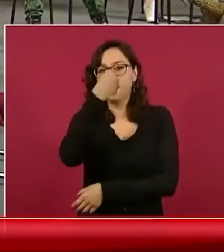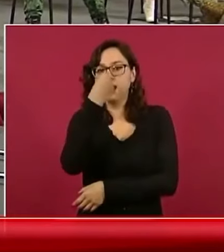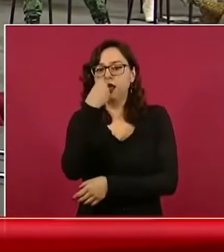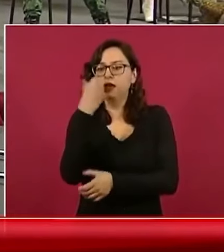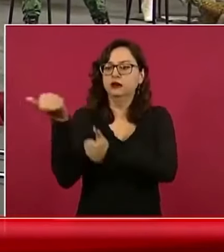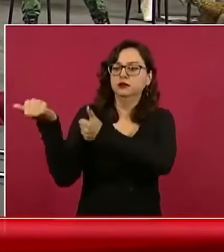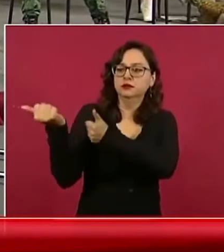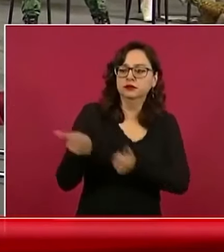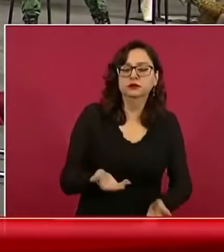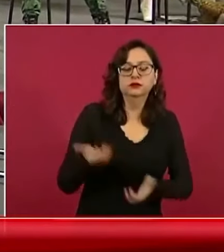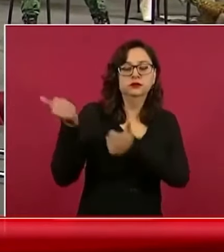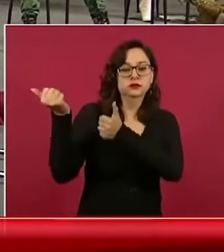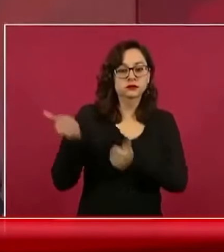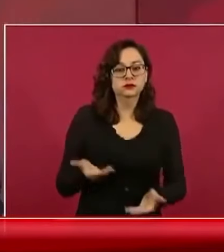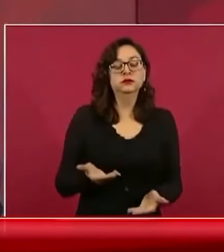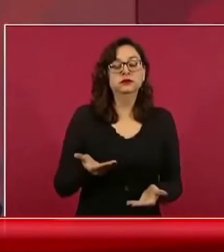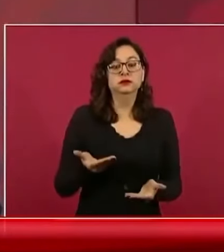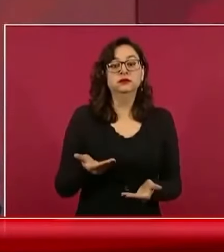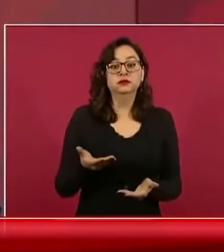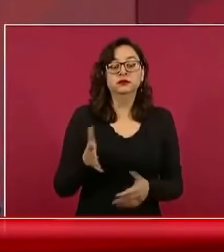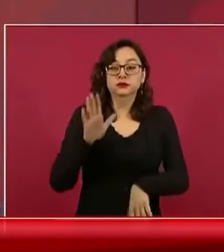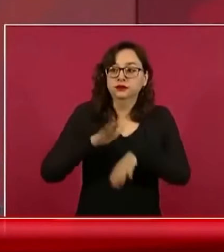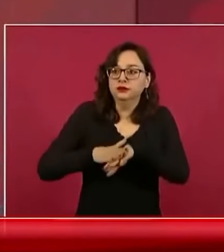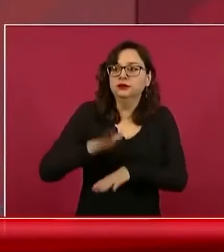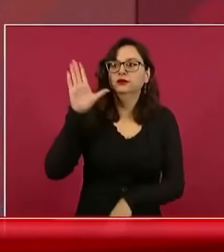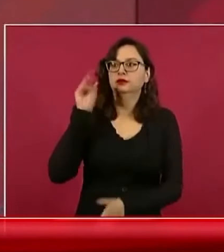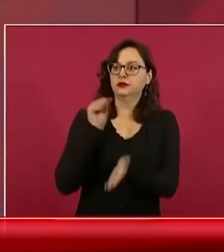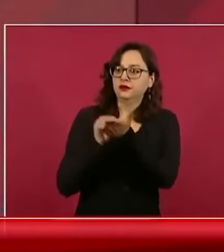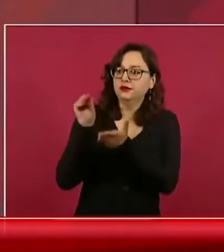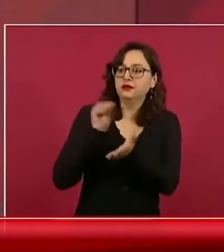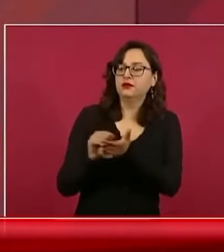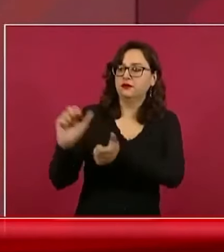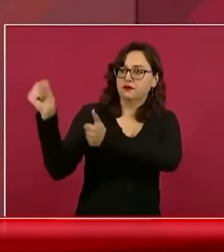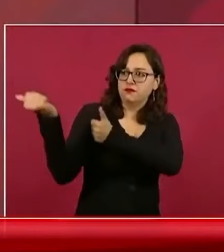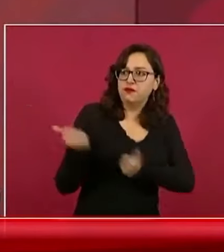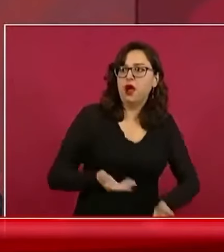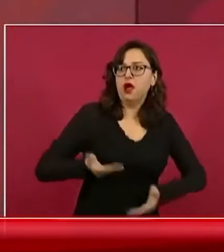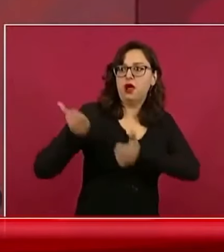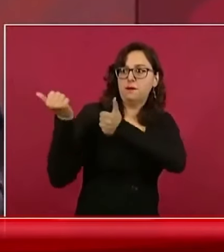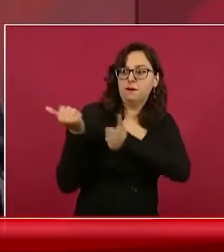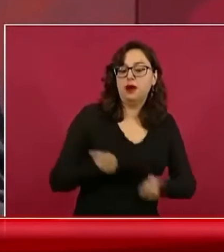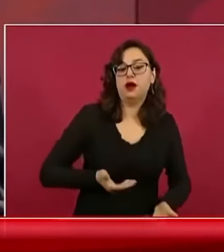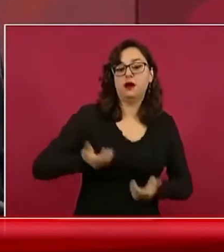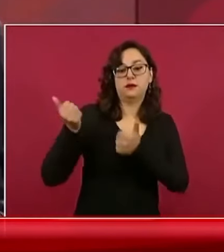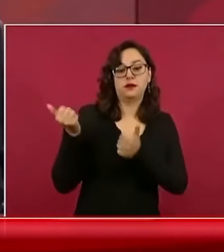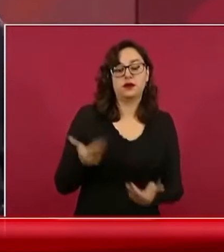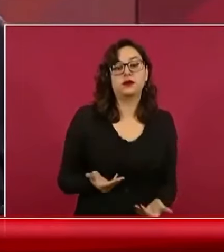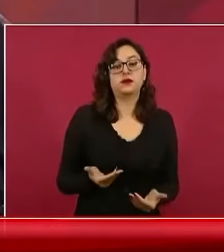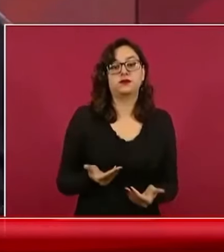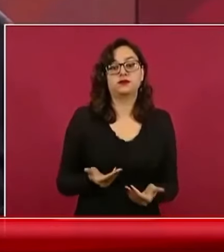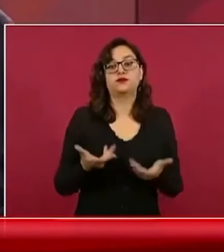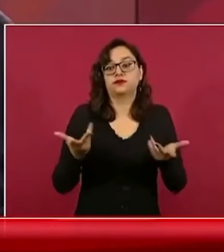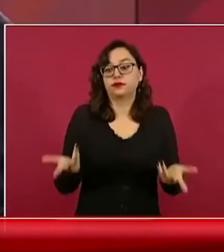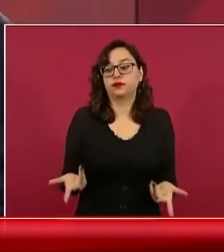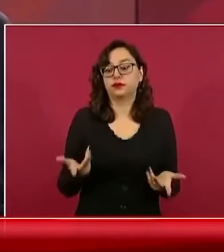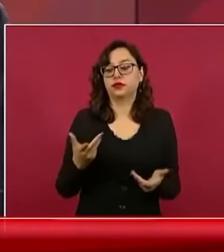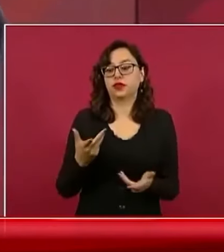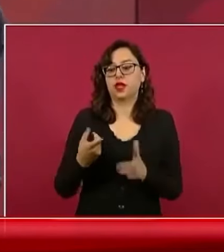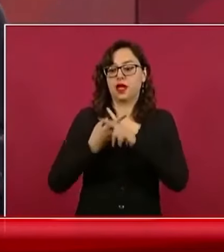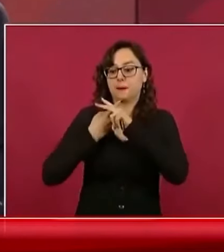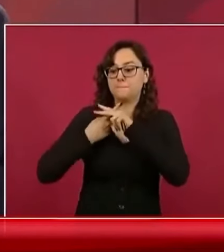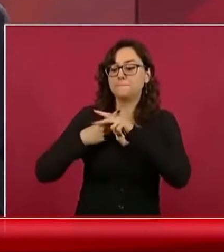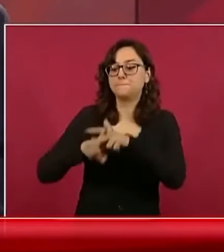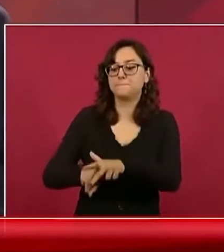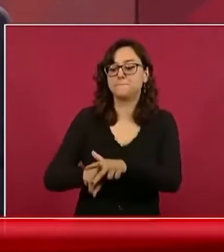crearse las granjas de cerdos y además se protege el mercado no